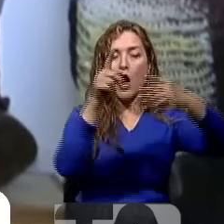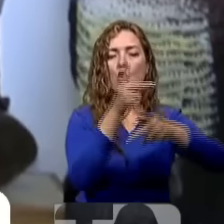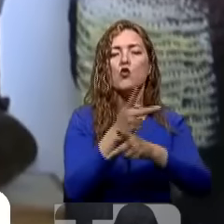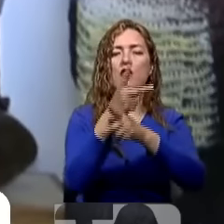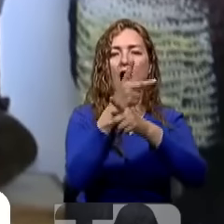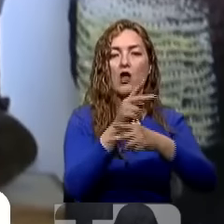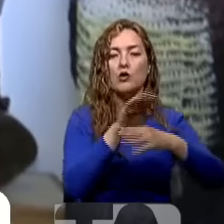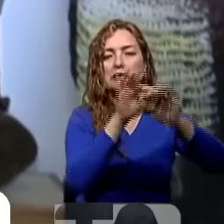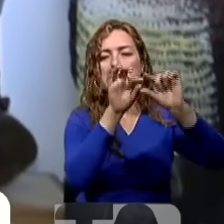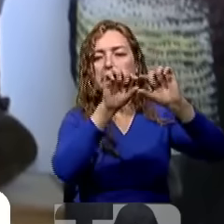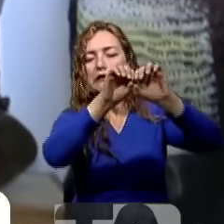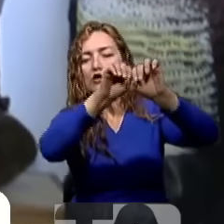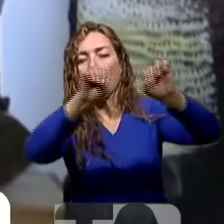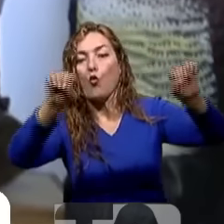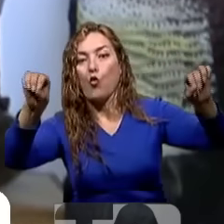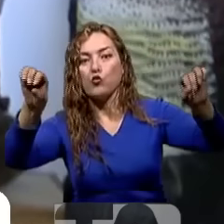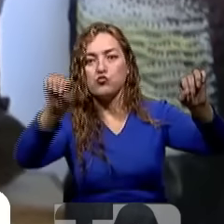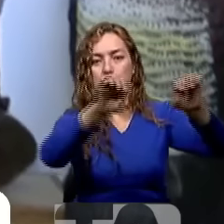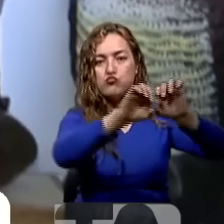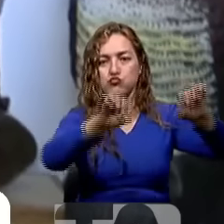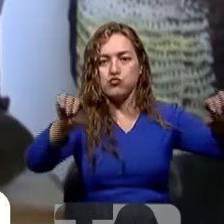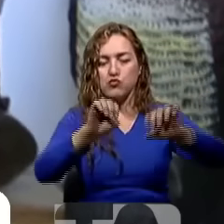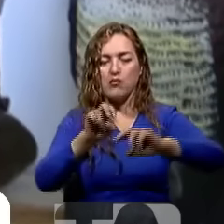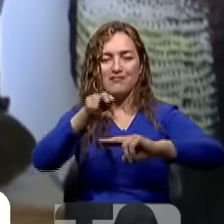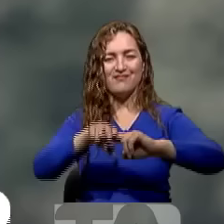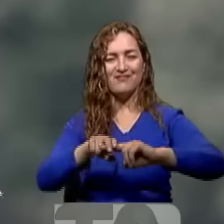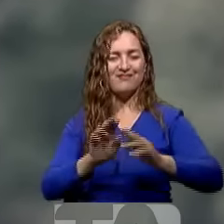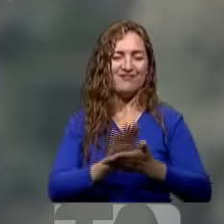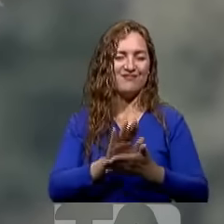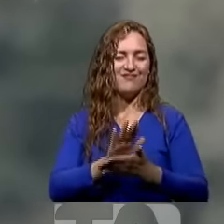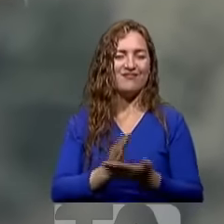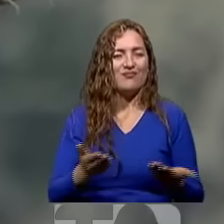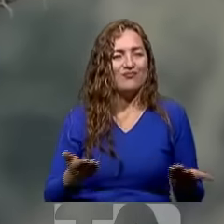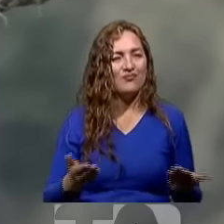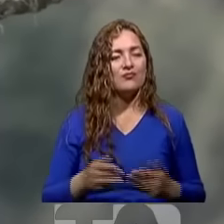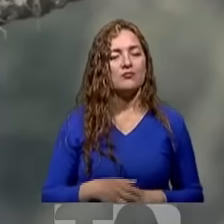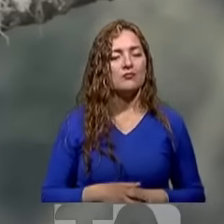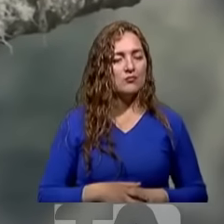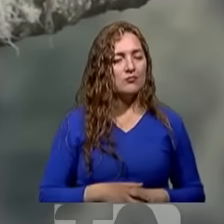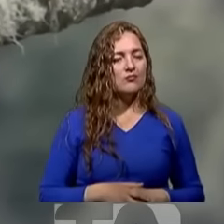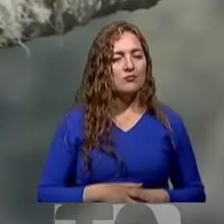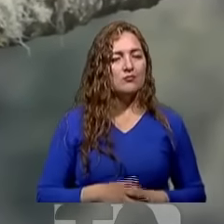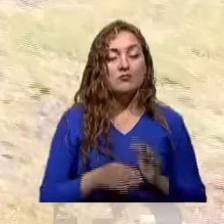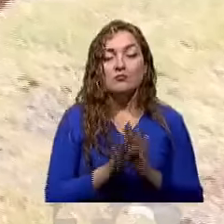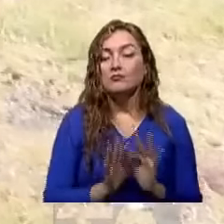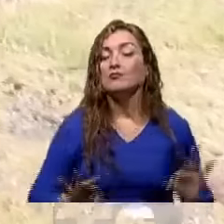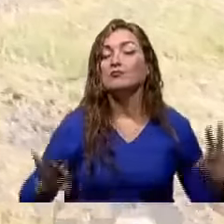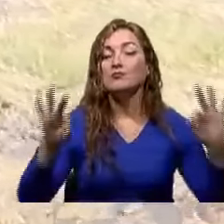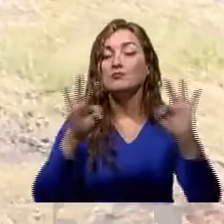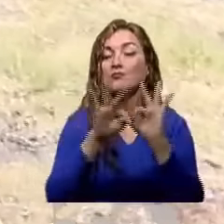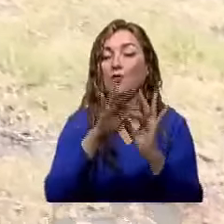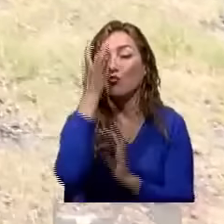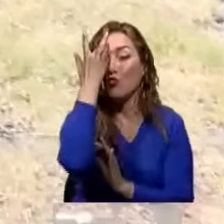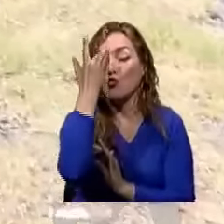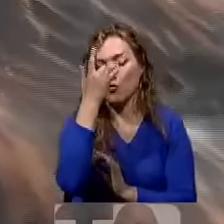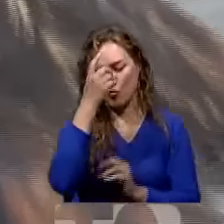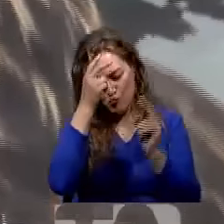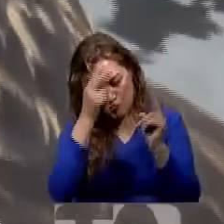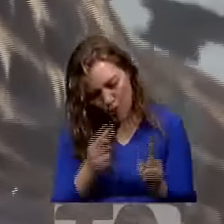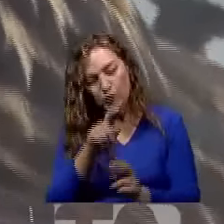entre otras infraestructuras humanas que afectan directamente a esta especie. Para con estas acciones son importantes, porque como